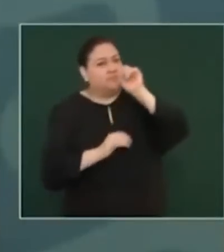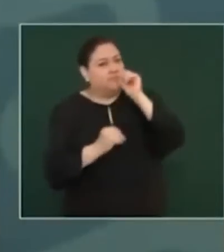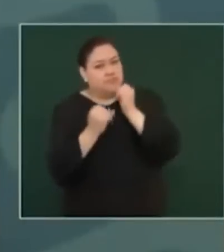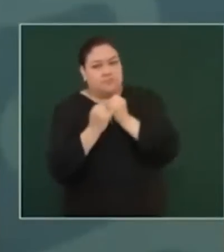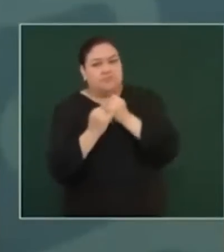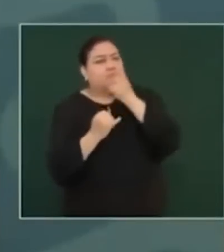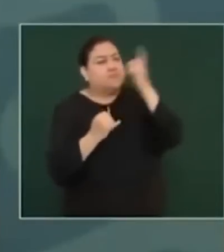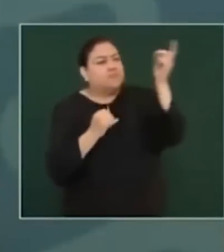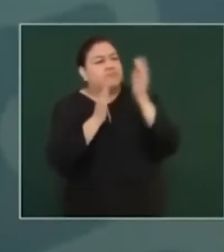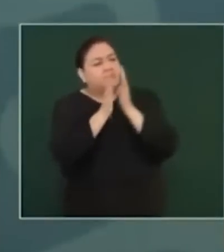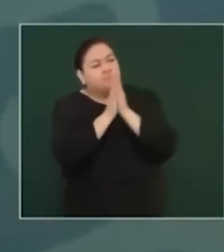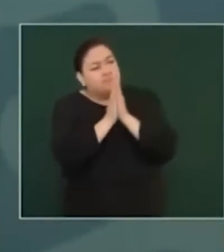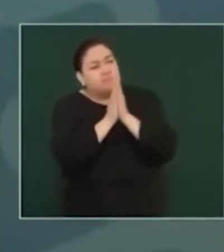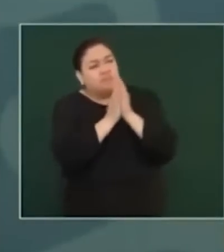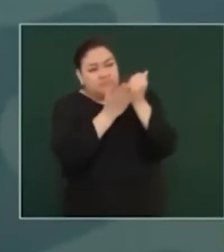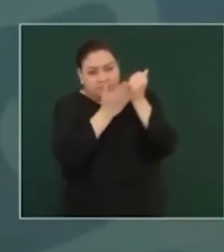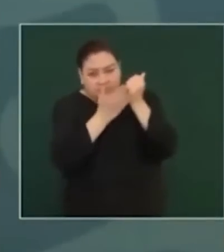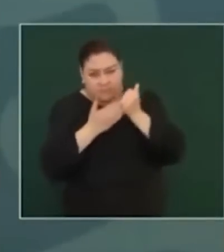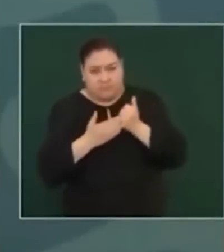de que nos ayuden